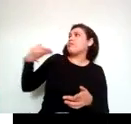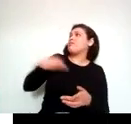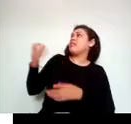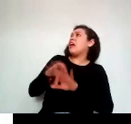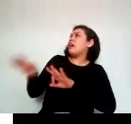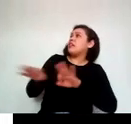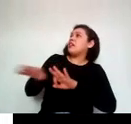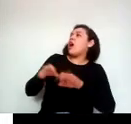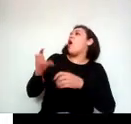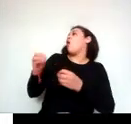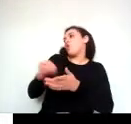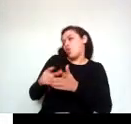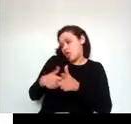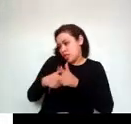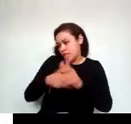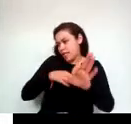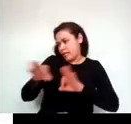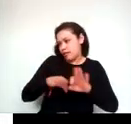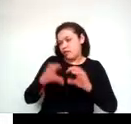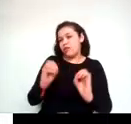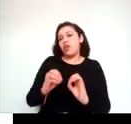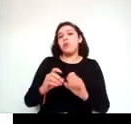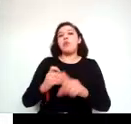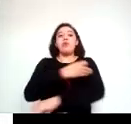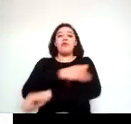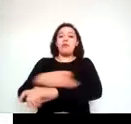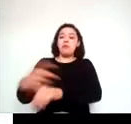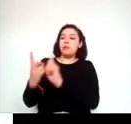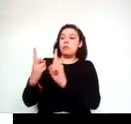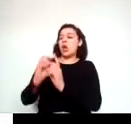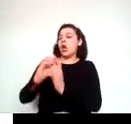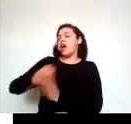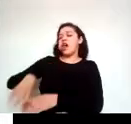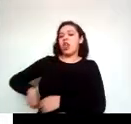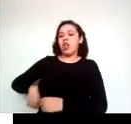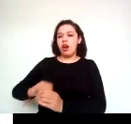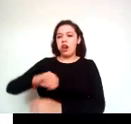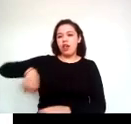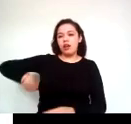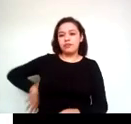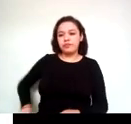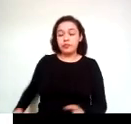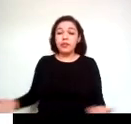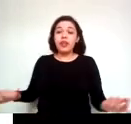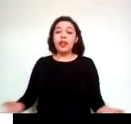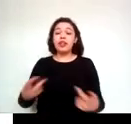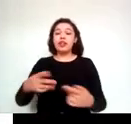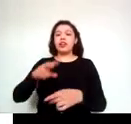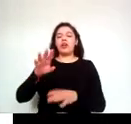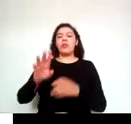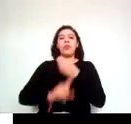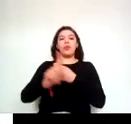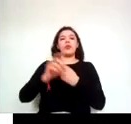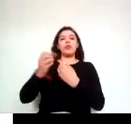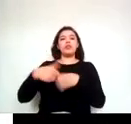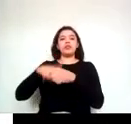para trabajar y dejo o descuido la relación familiar. Eso también lo observa la normatividad como un factor de riesgo psicosocial.